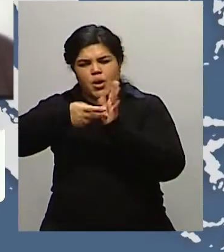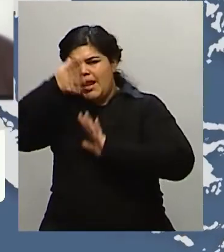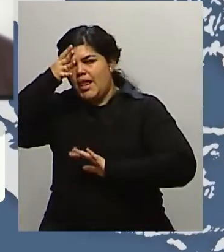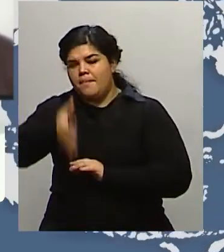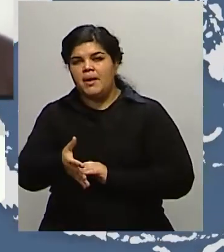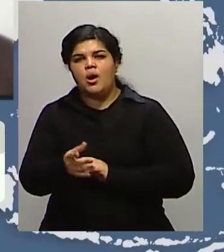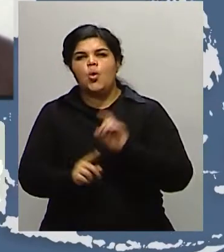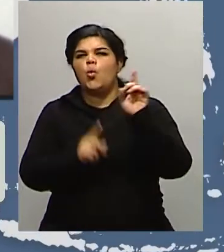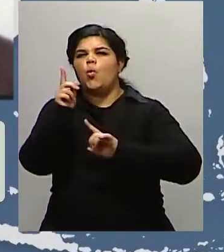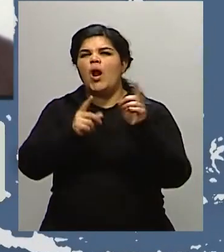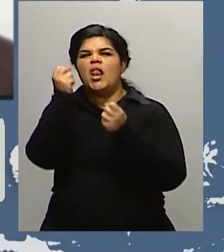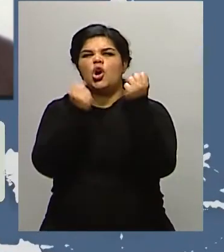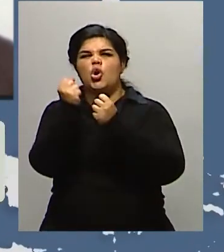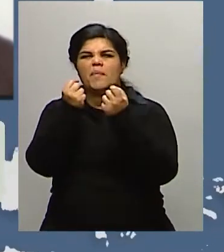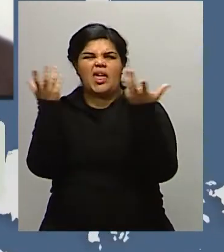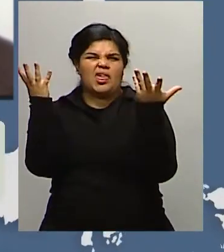este conflicto?